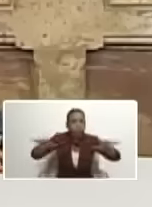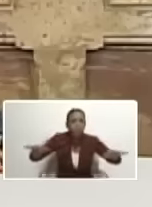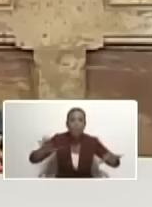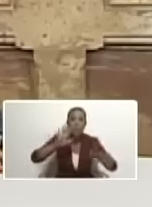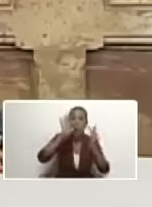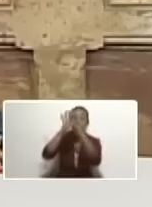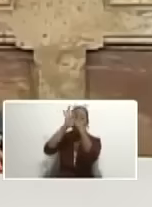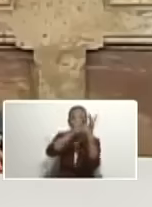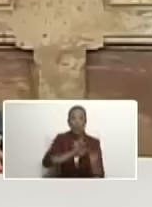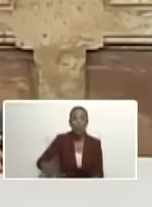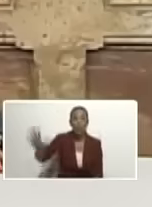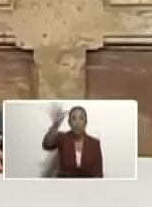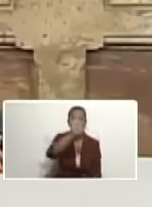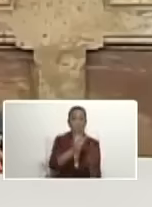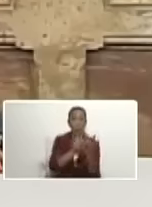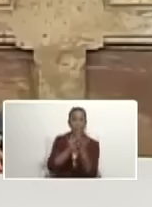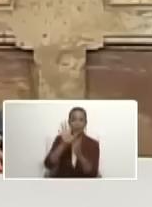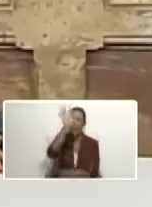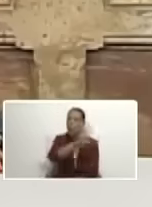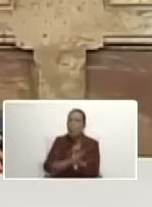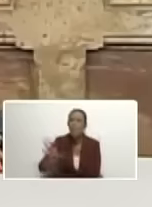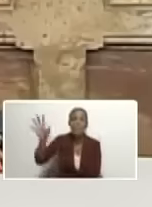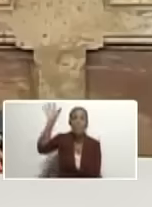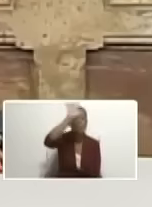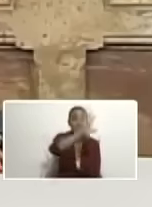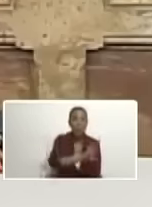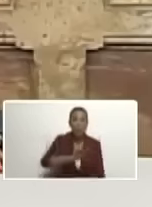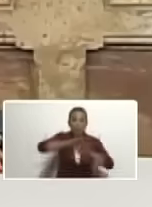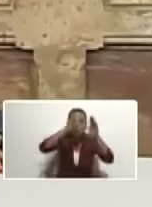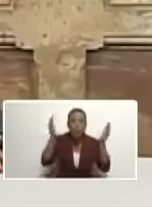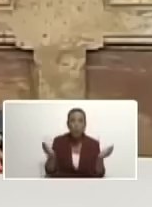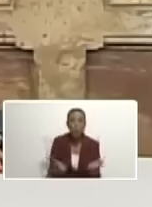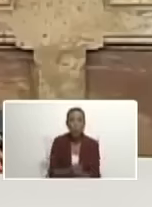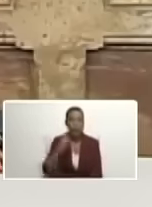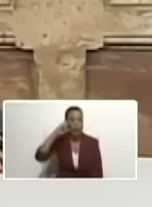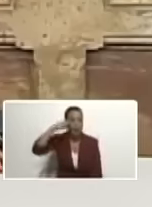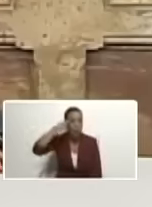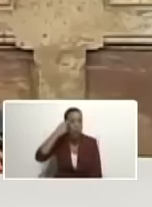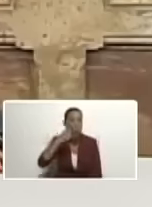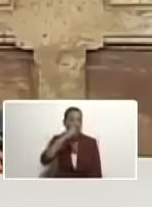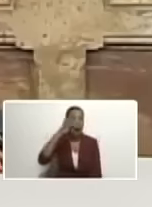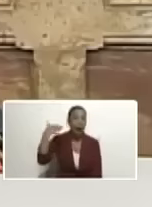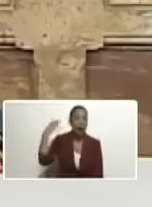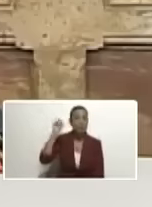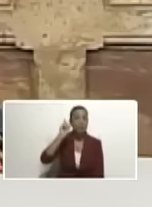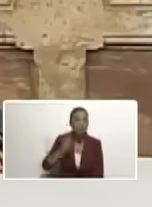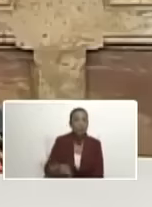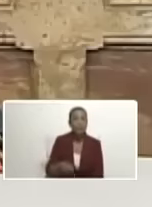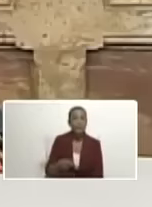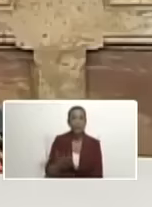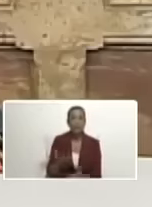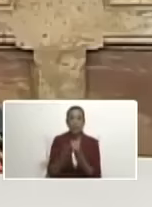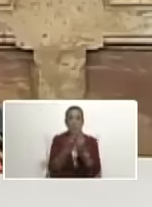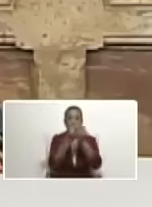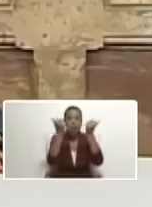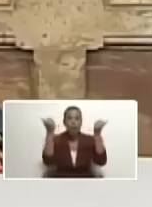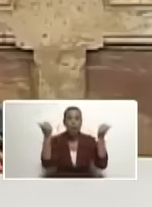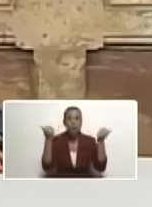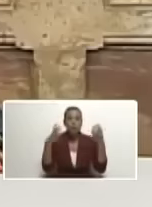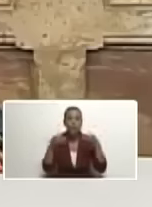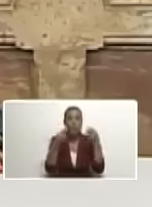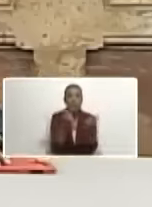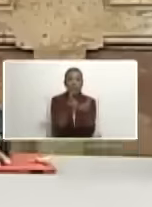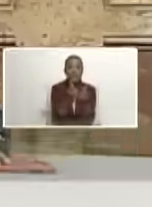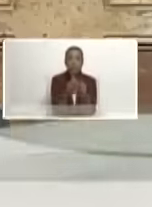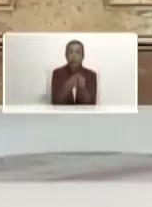en Venezuela, siga mejorando en Venezuela. ¿Recuerdan los años que también nos desaparecieron el papel